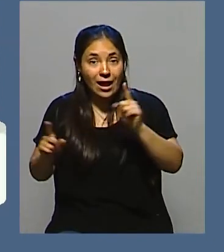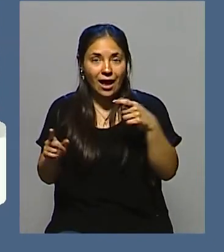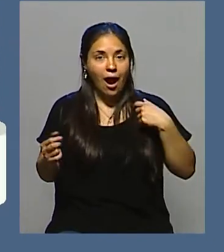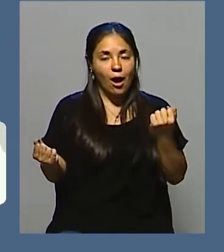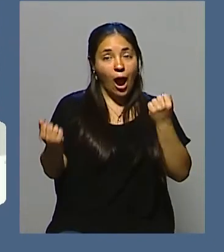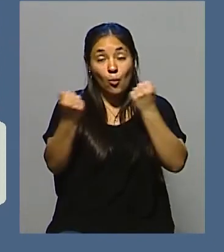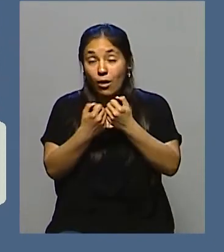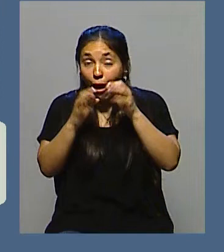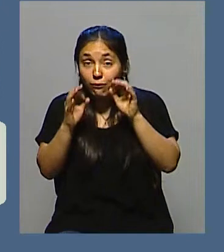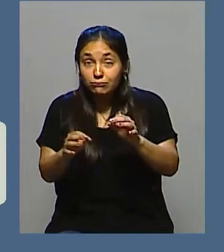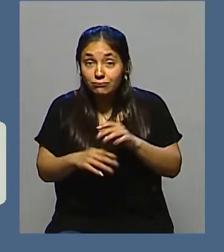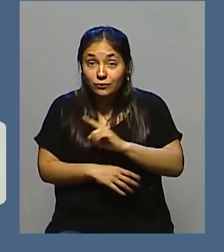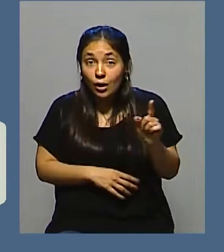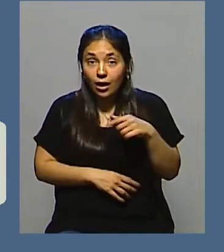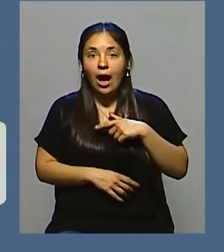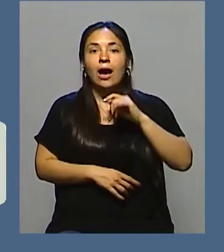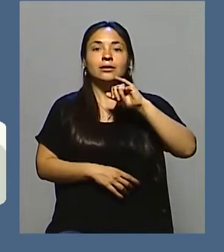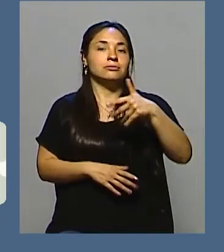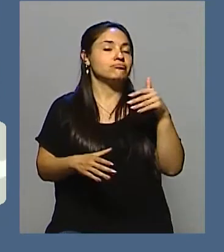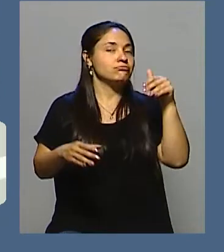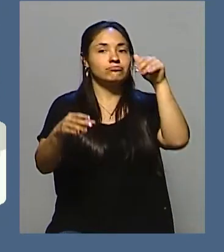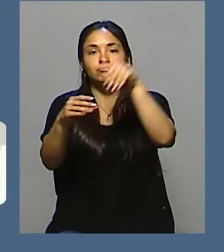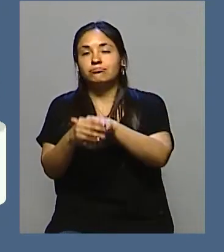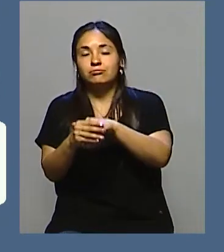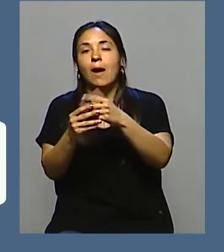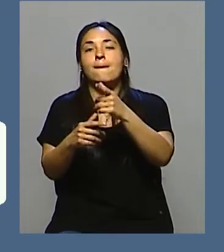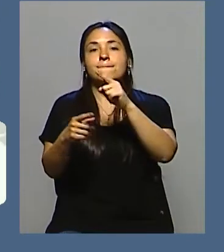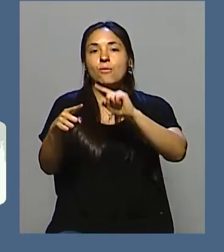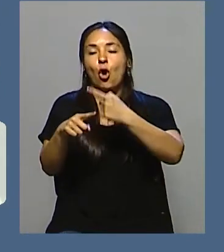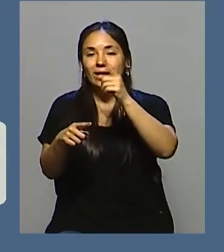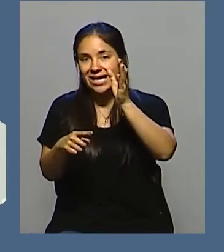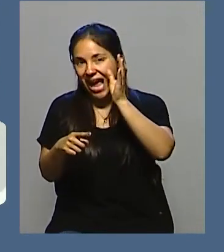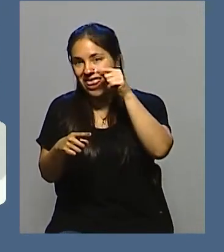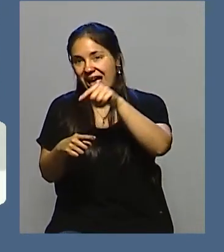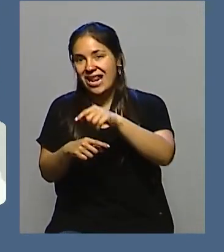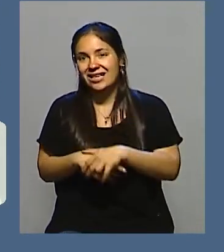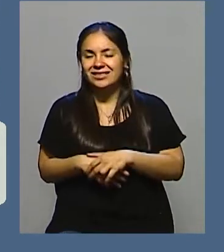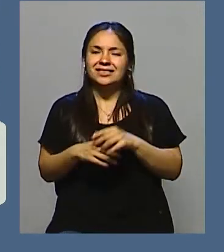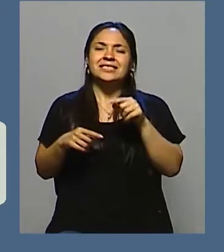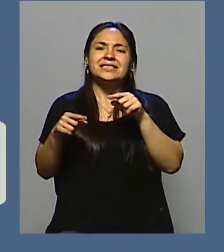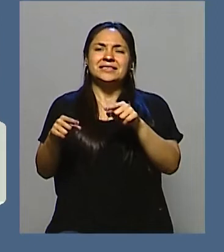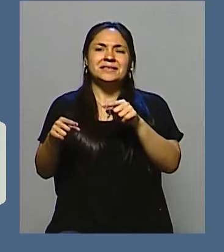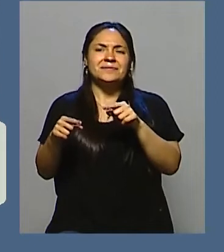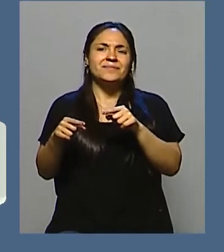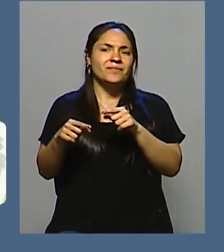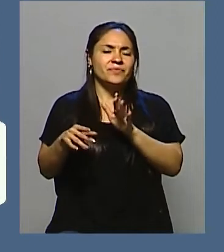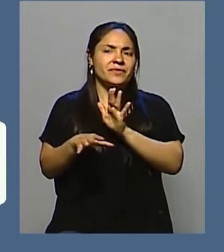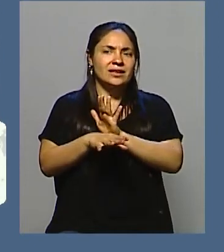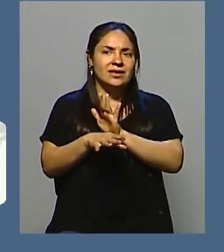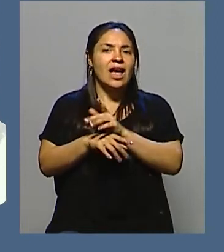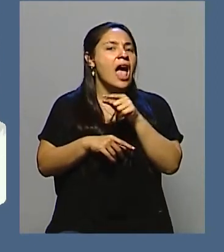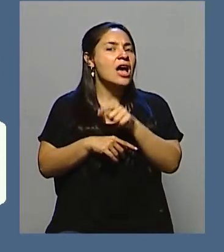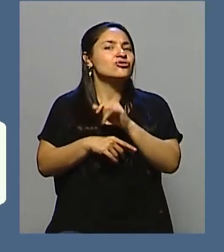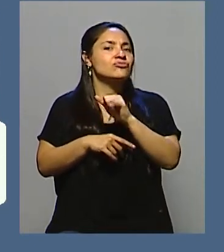querían, hubieran intervenido de forma pesante en la política italiana. O sea, una injerencia verdaderamente, esta sí